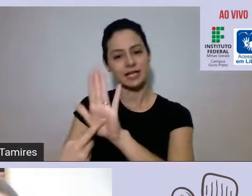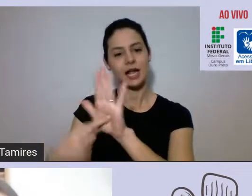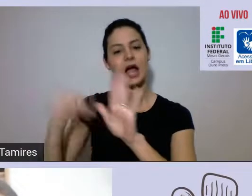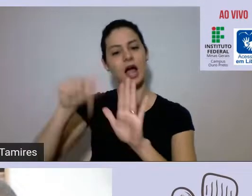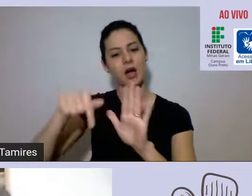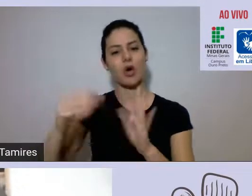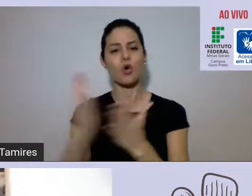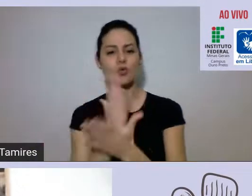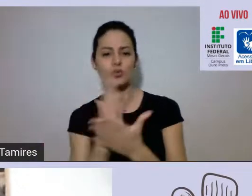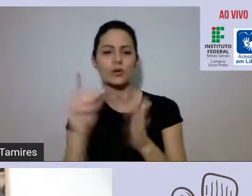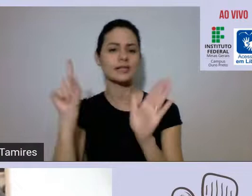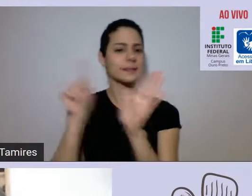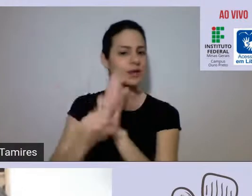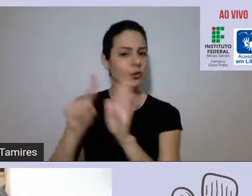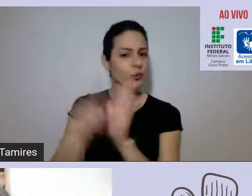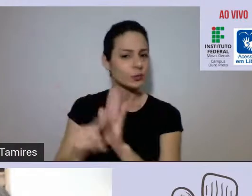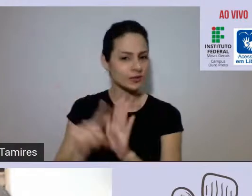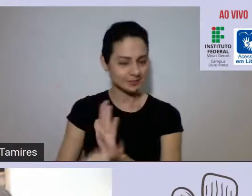algunas preguntas